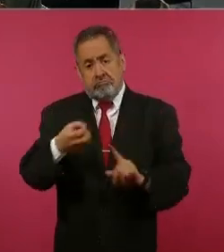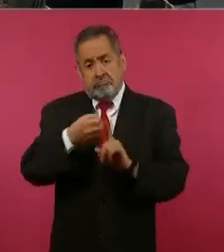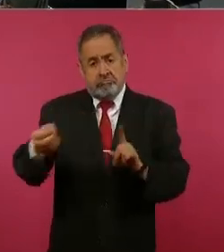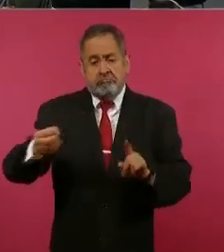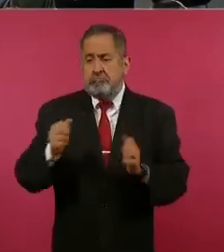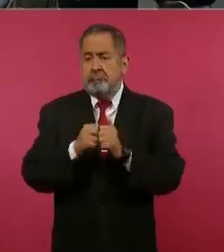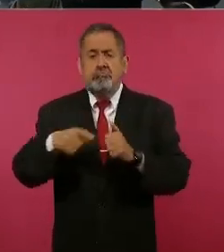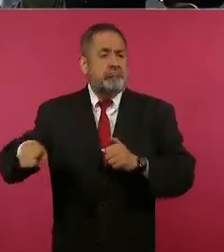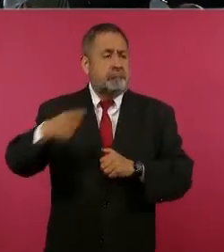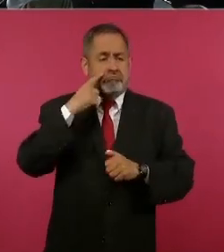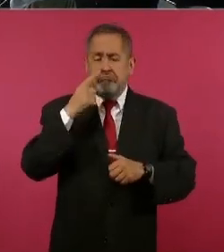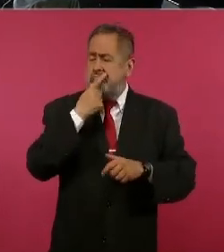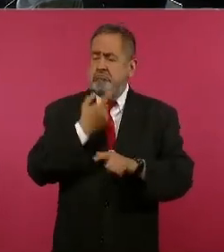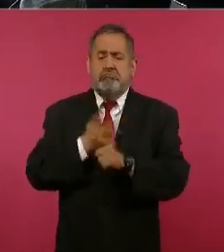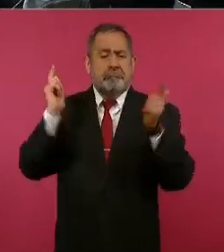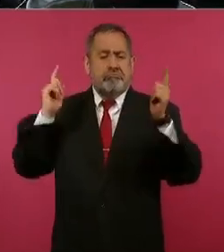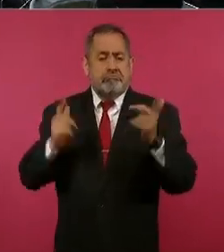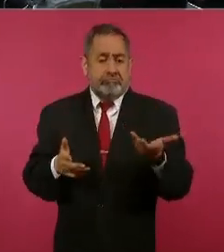en libertad.